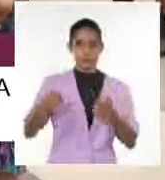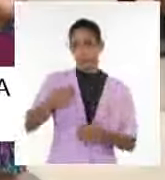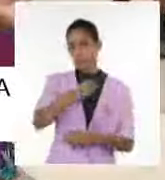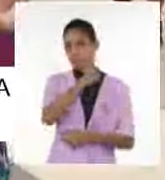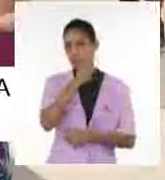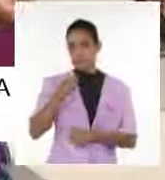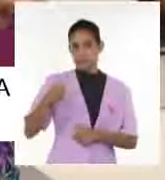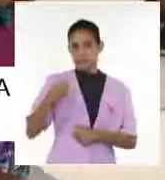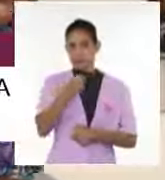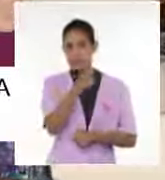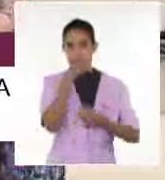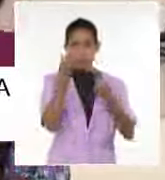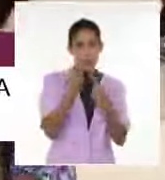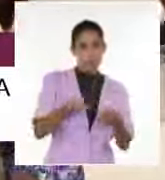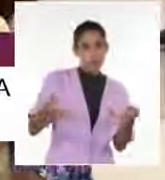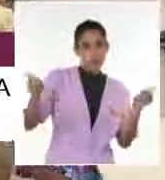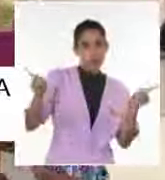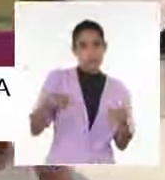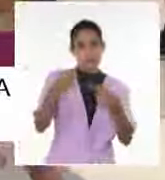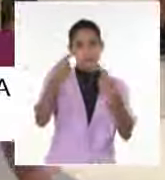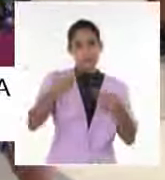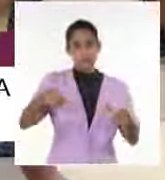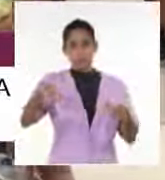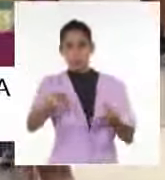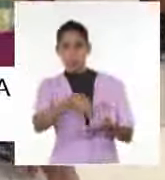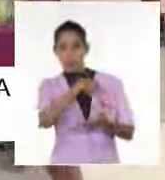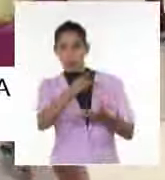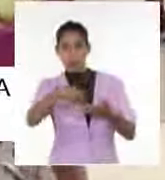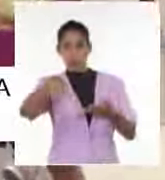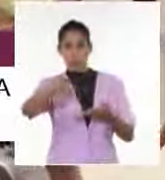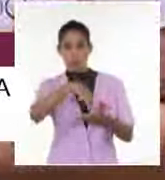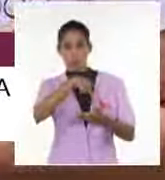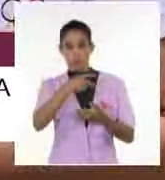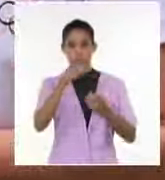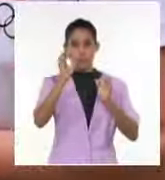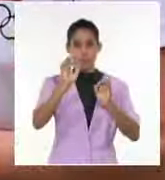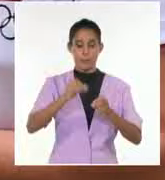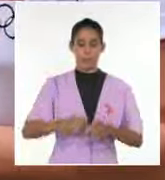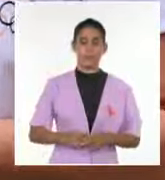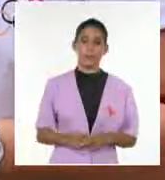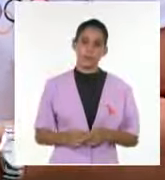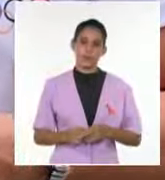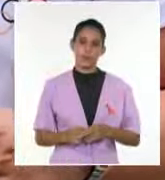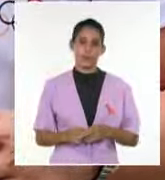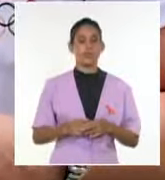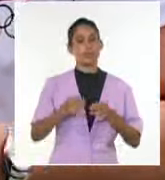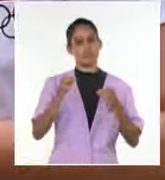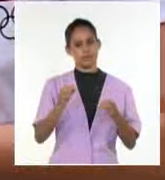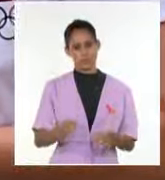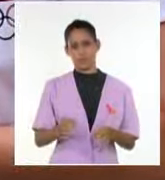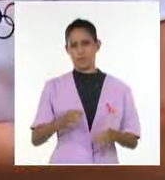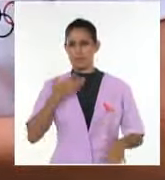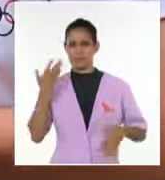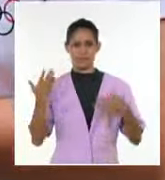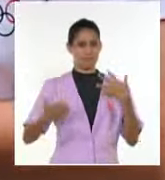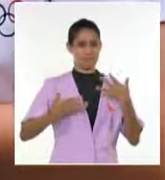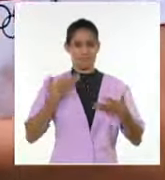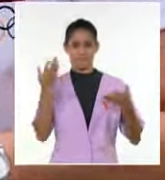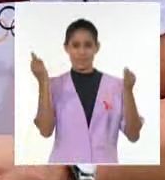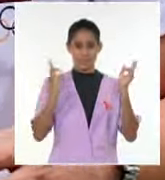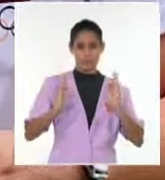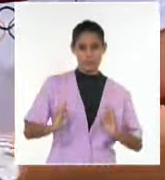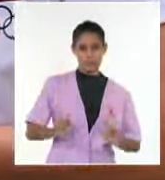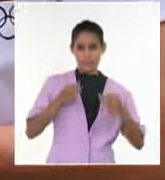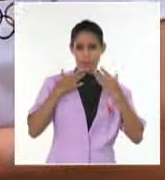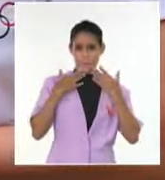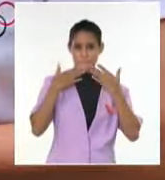también contribuyó a la fiesta del paso de la llama olímpica por acá, por esta ciudad de Tremblay. Asimismo, Luján, un espectáculo que se vivió aquí en Tremblay, en France,